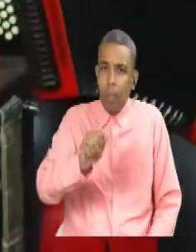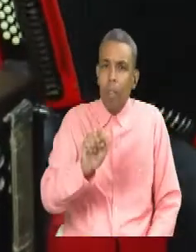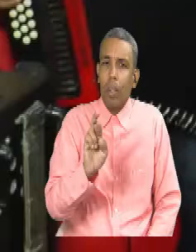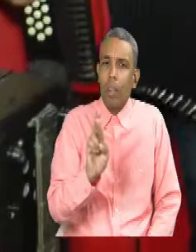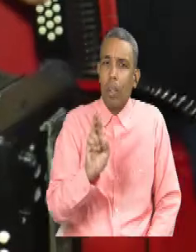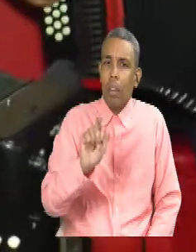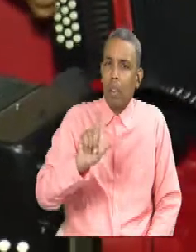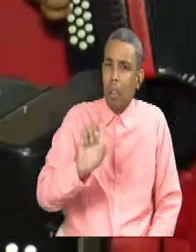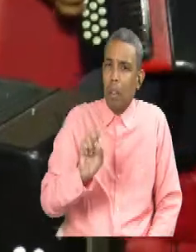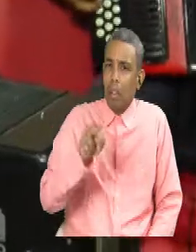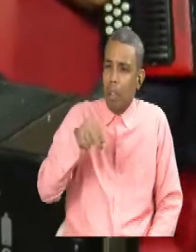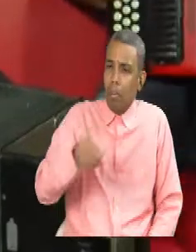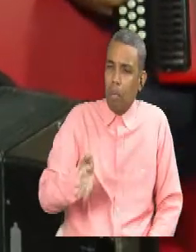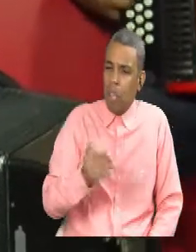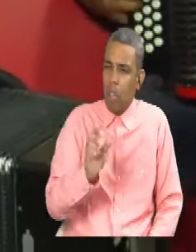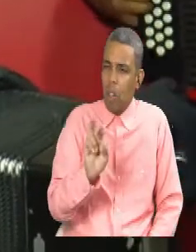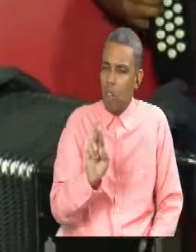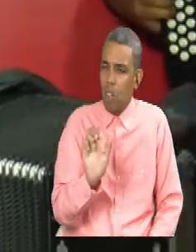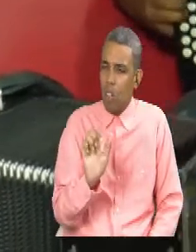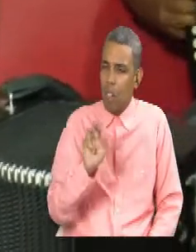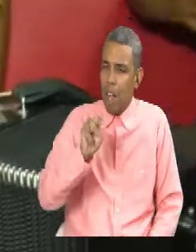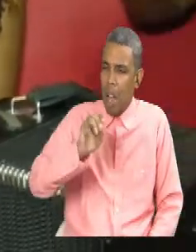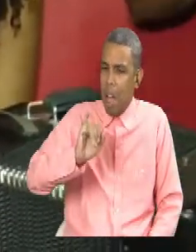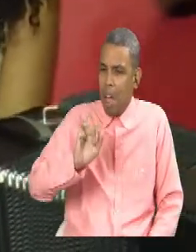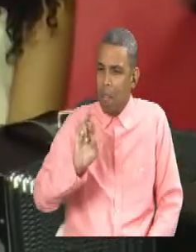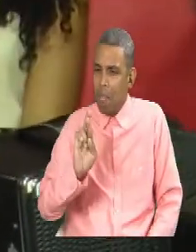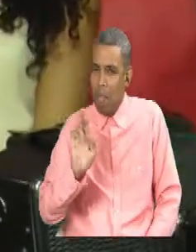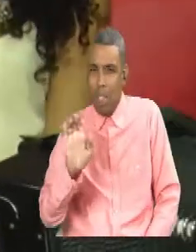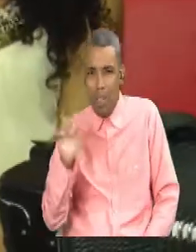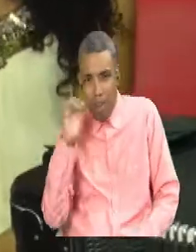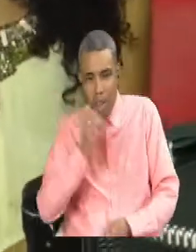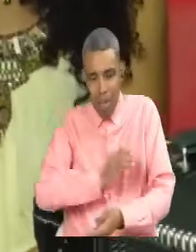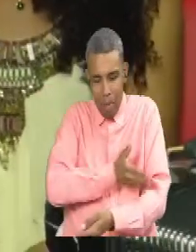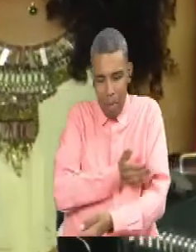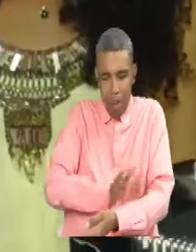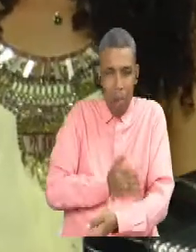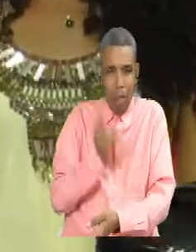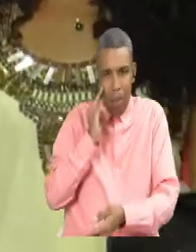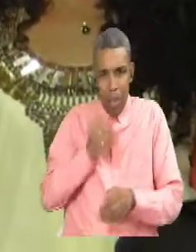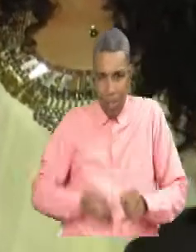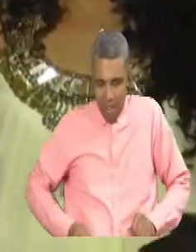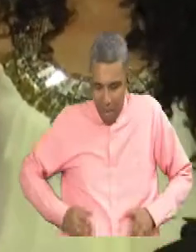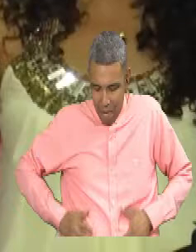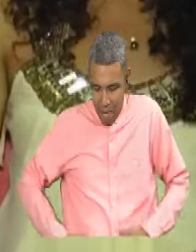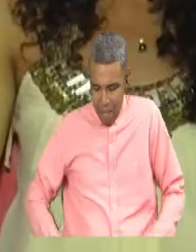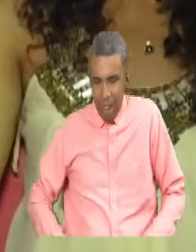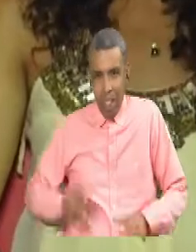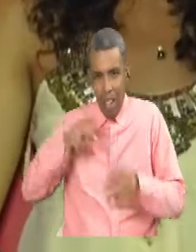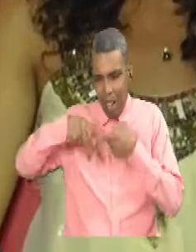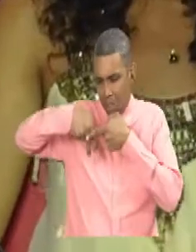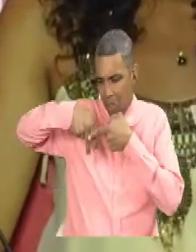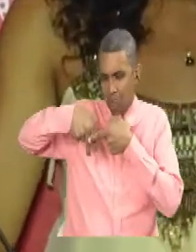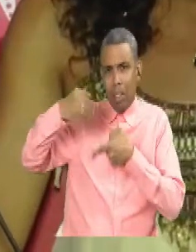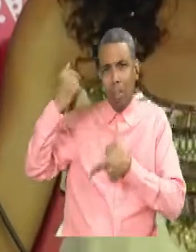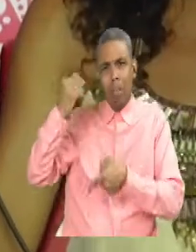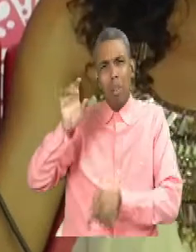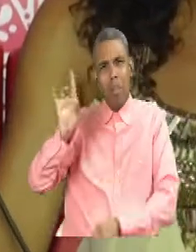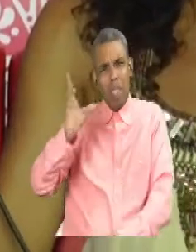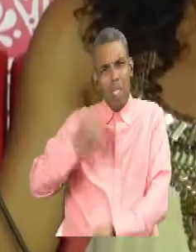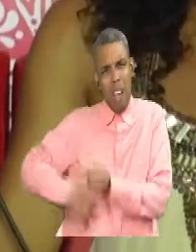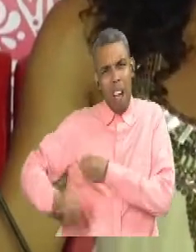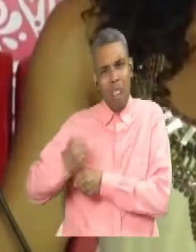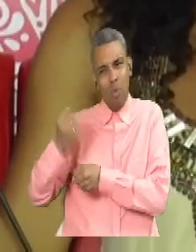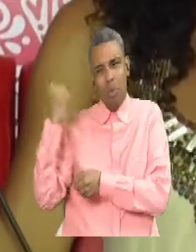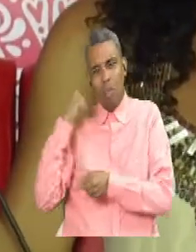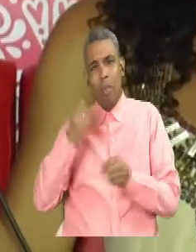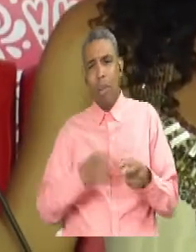éxito? Bueno, después de La Falda Cortica, de este CD que grabamos hace más de 15 años ya,